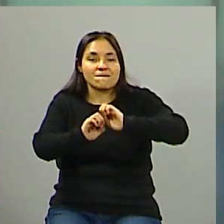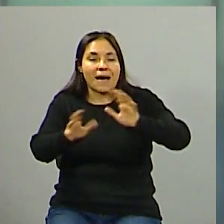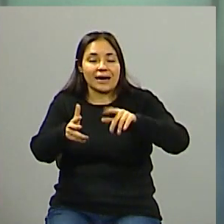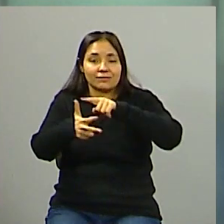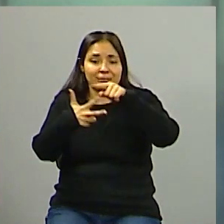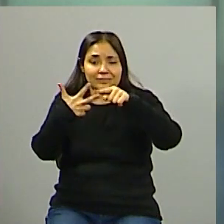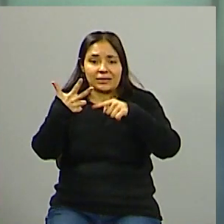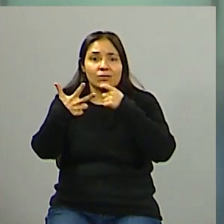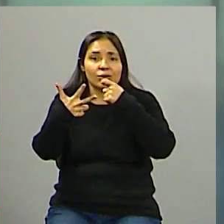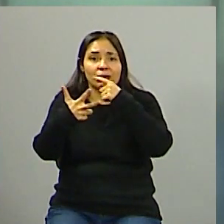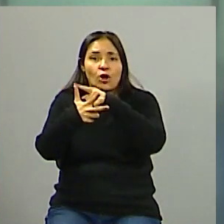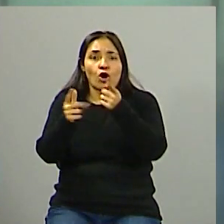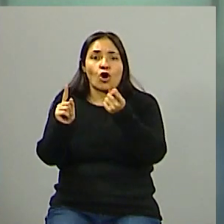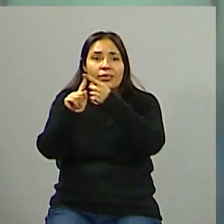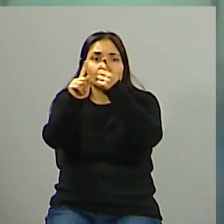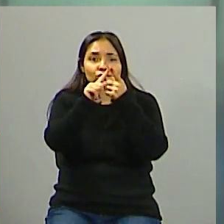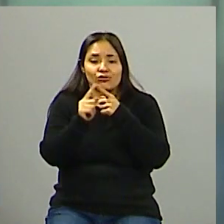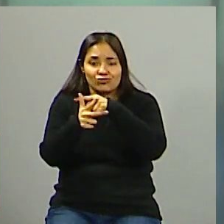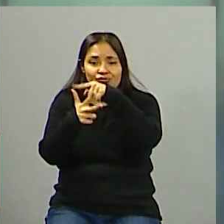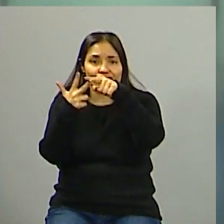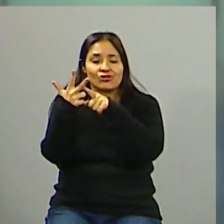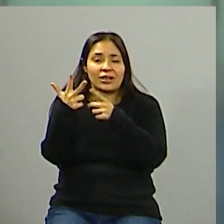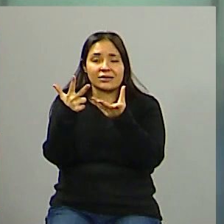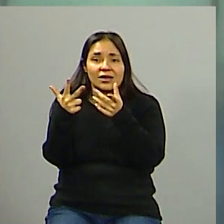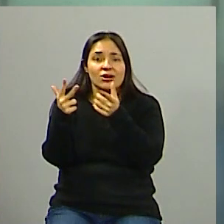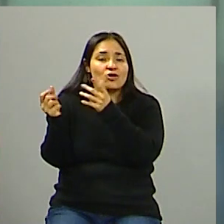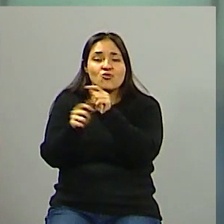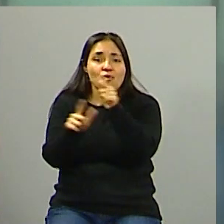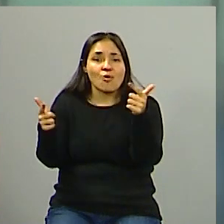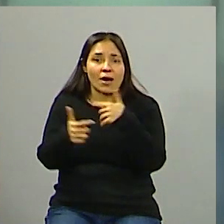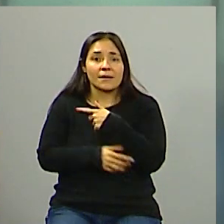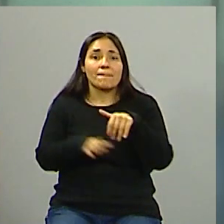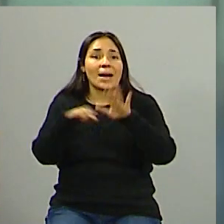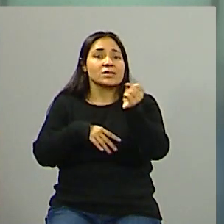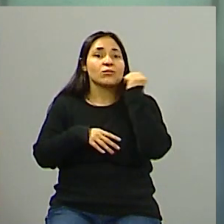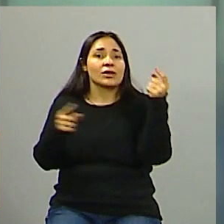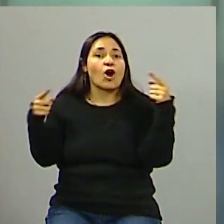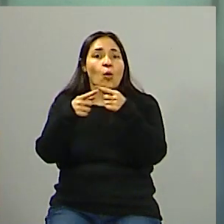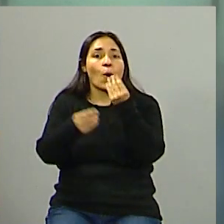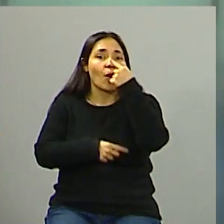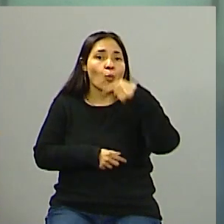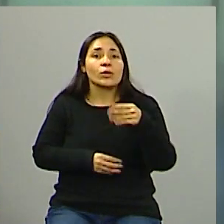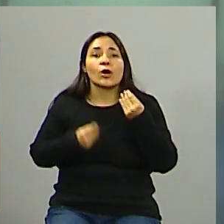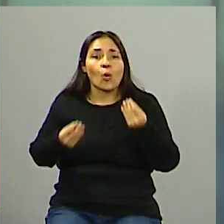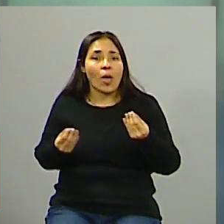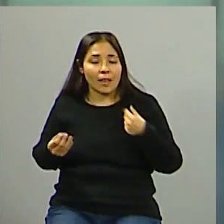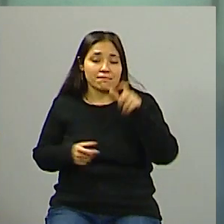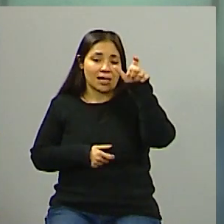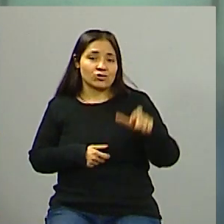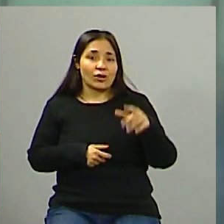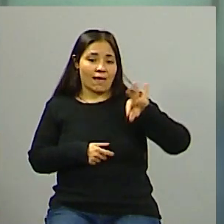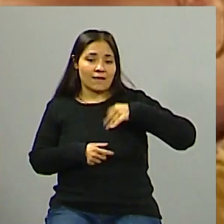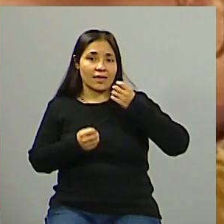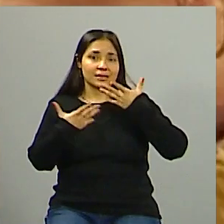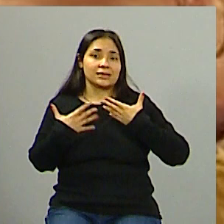pueden articular de una manera efectiva, que la manera efectiva es salvar una vida. ¿Sí? O sea, ¿por qué una persona tiene que